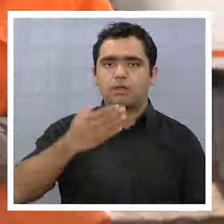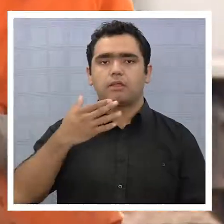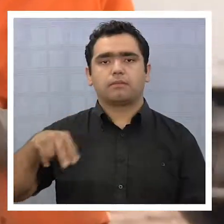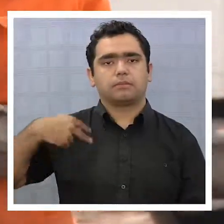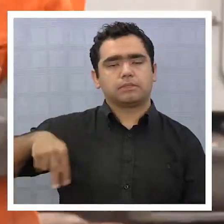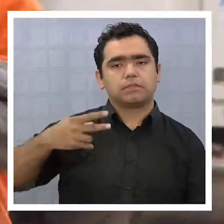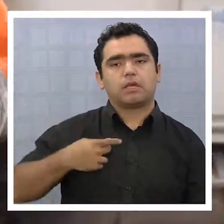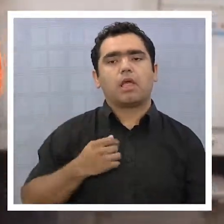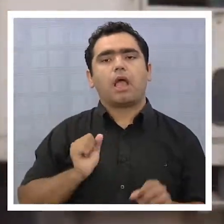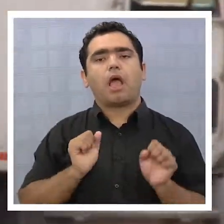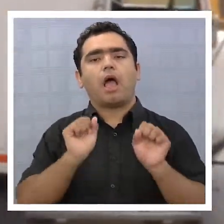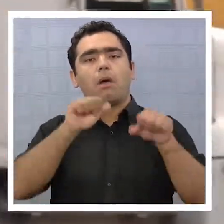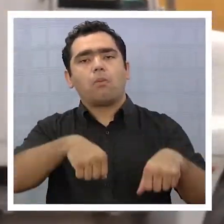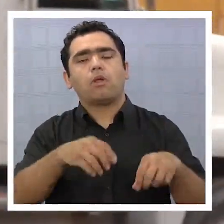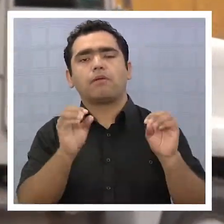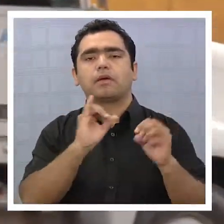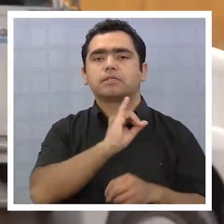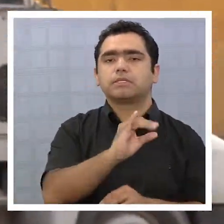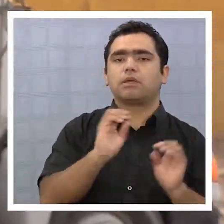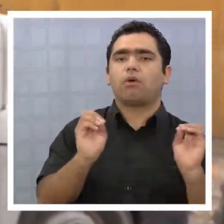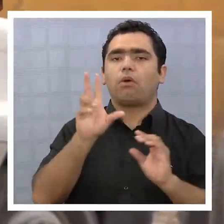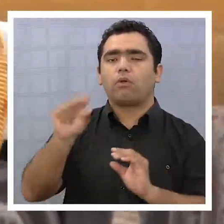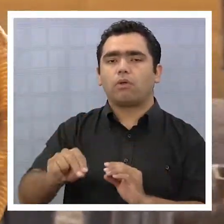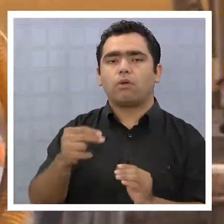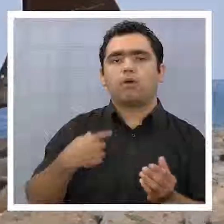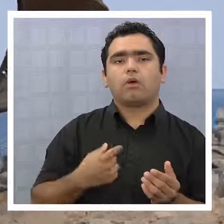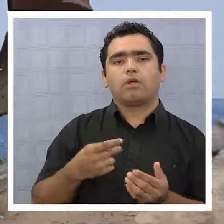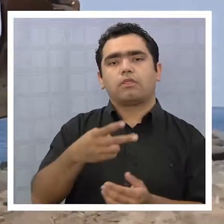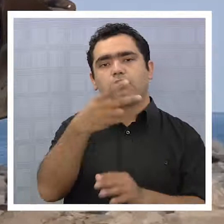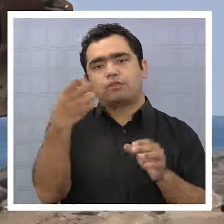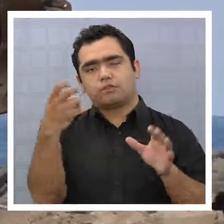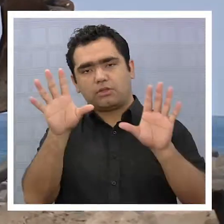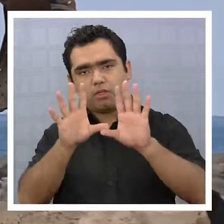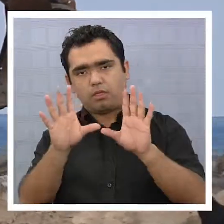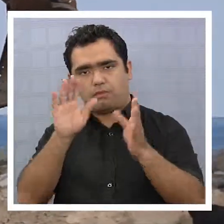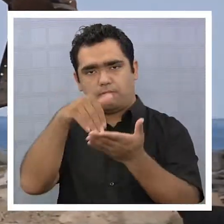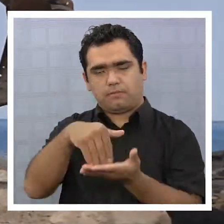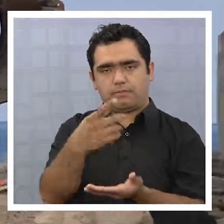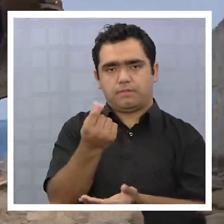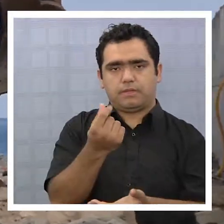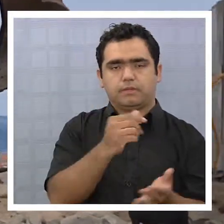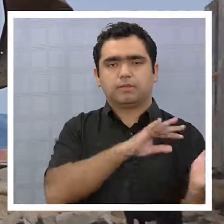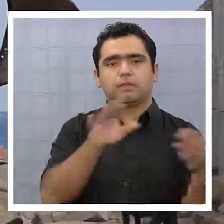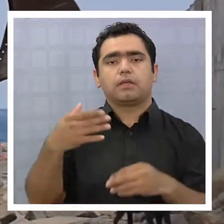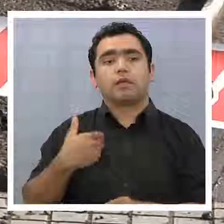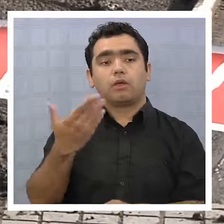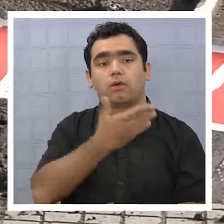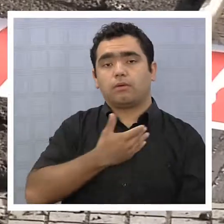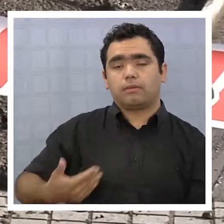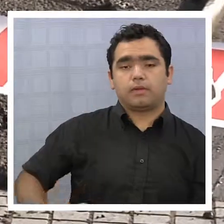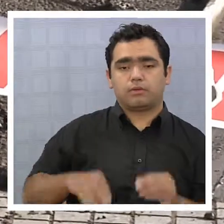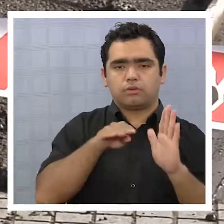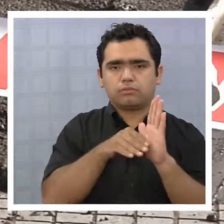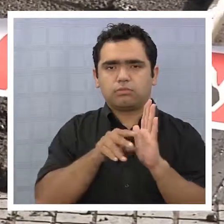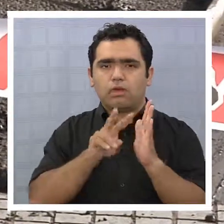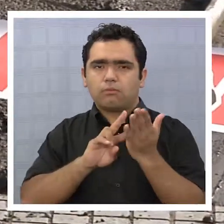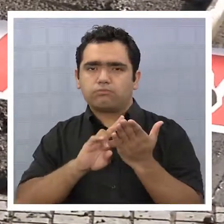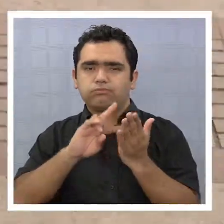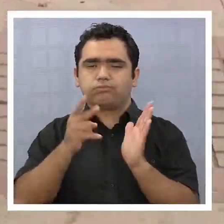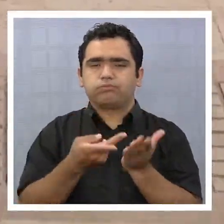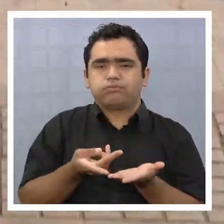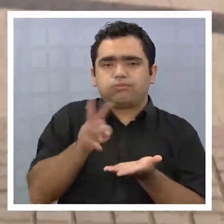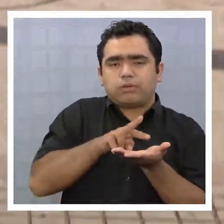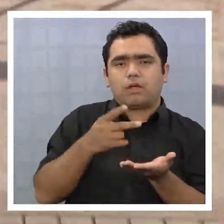salario mínimo de 210 mil pesos cifra que quedaría establecida y que según el gobierno significa un reajuste favorable de un